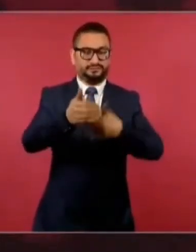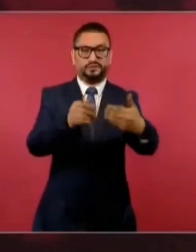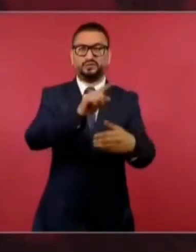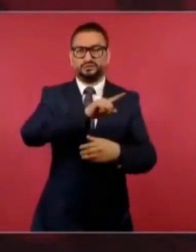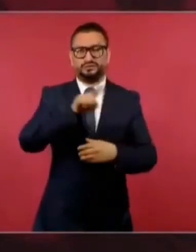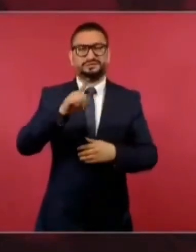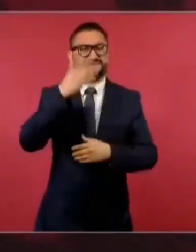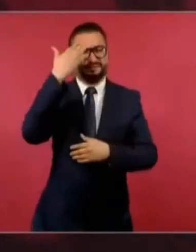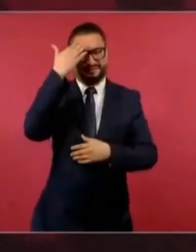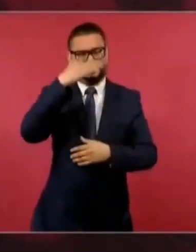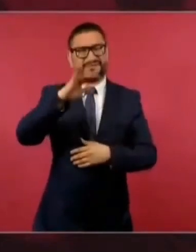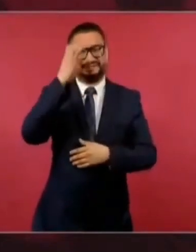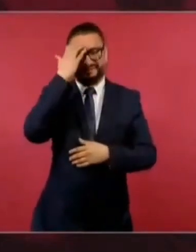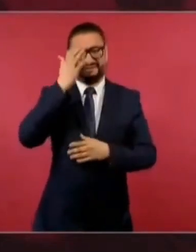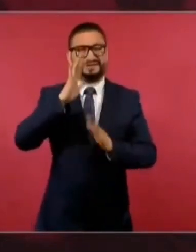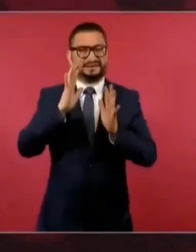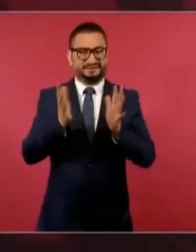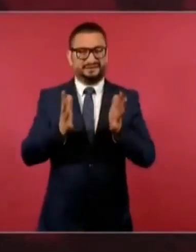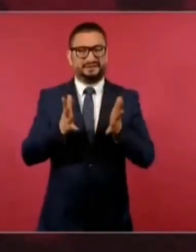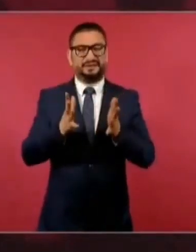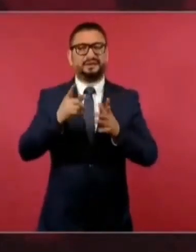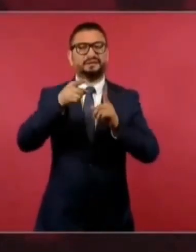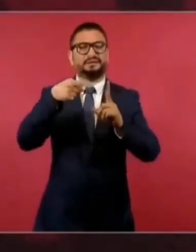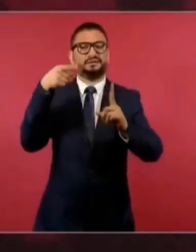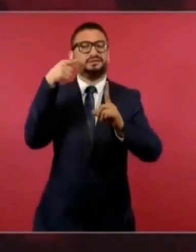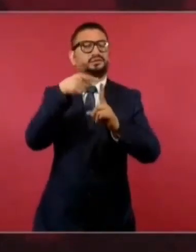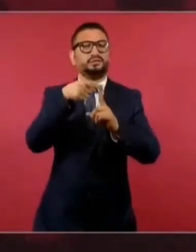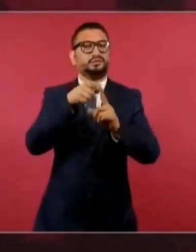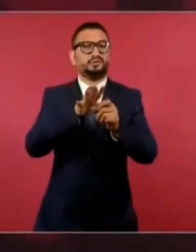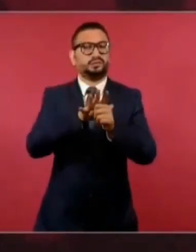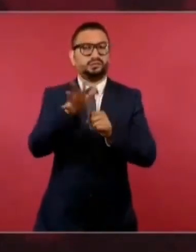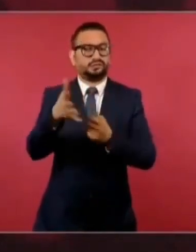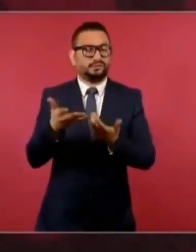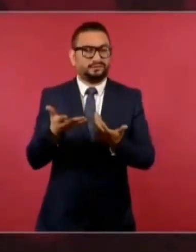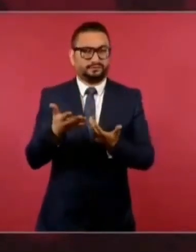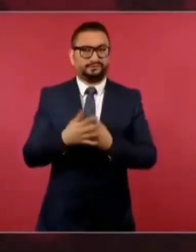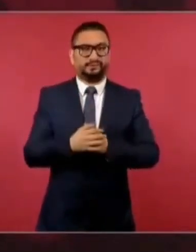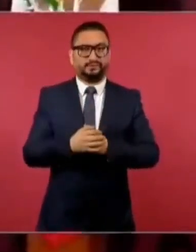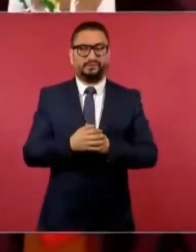ustedes el propósito de